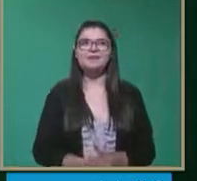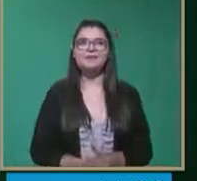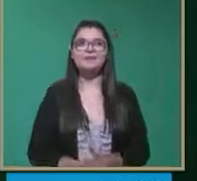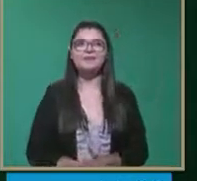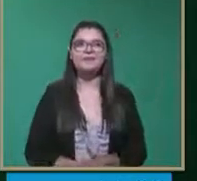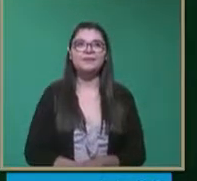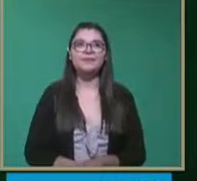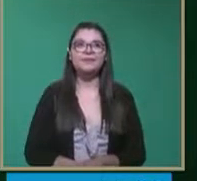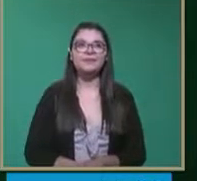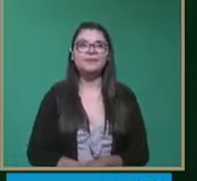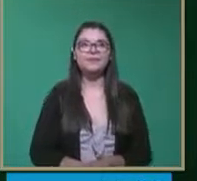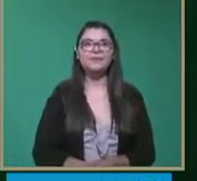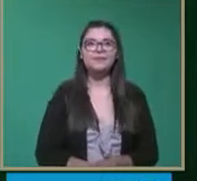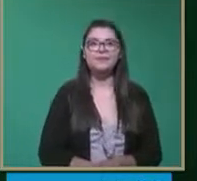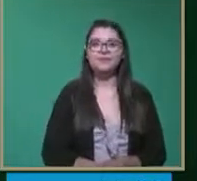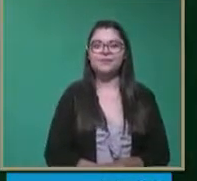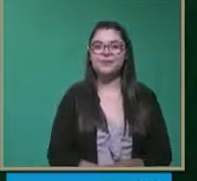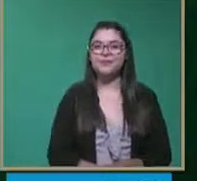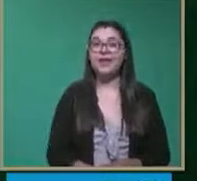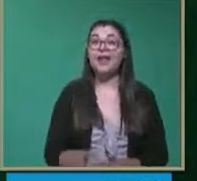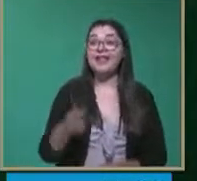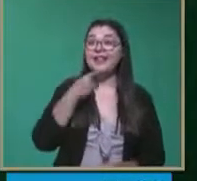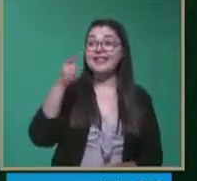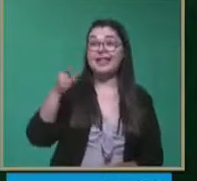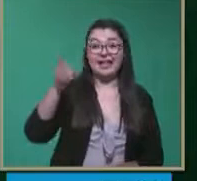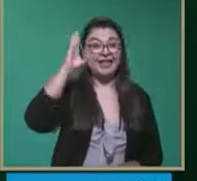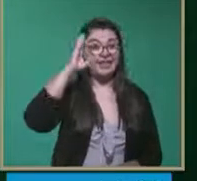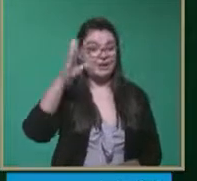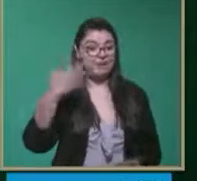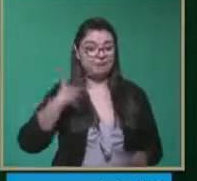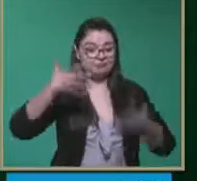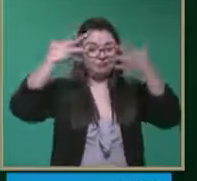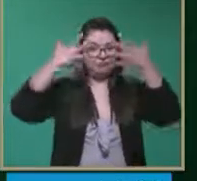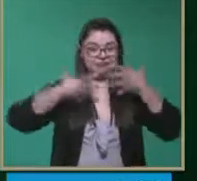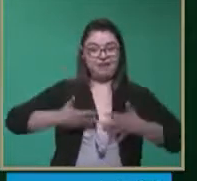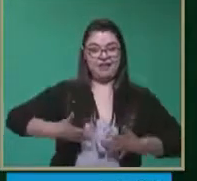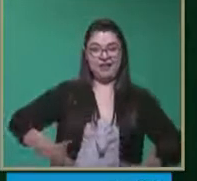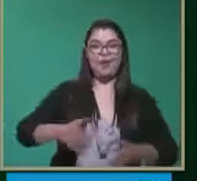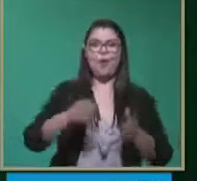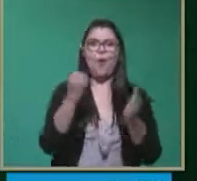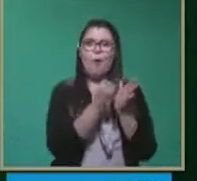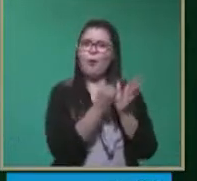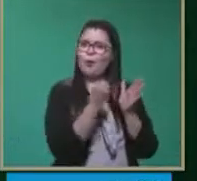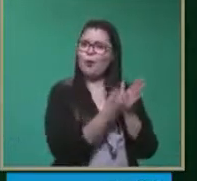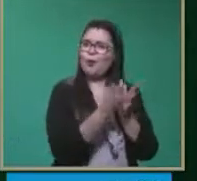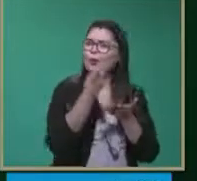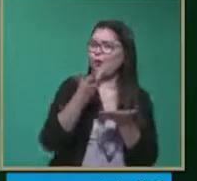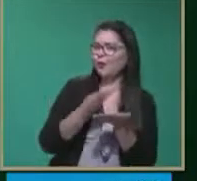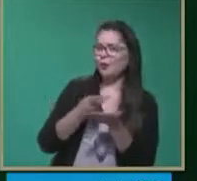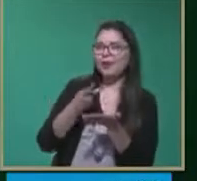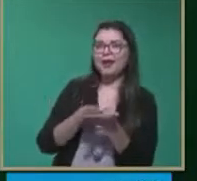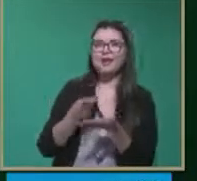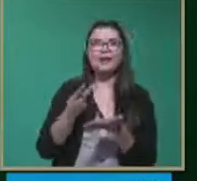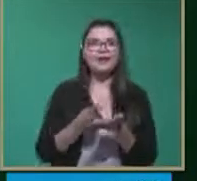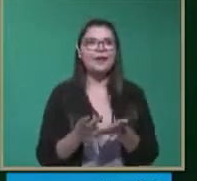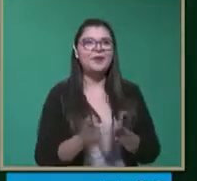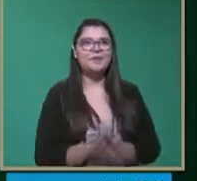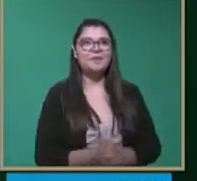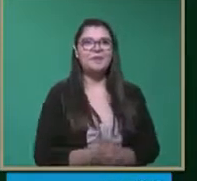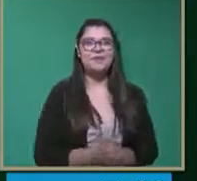la saben. Dice, Doña Blanca está cubierta con pilares de oro y